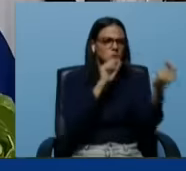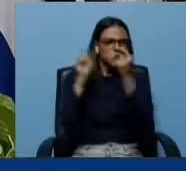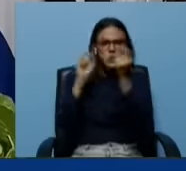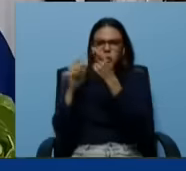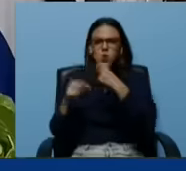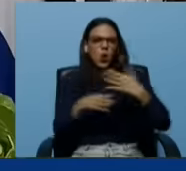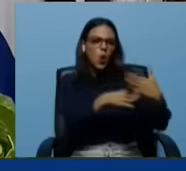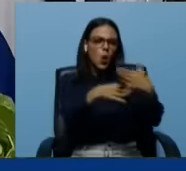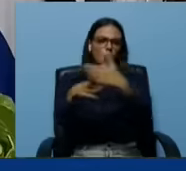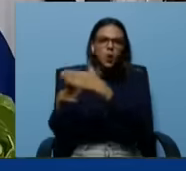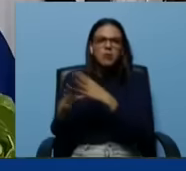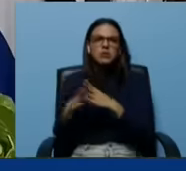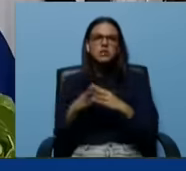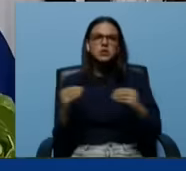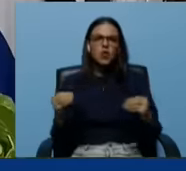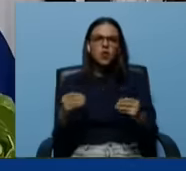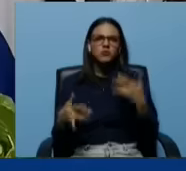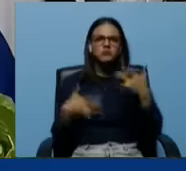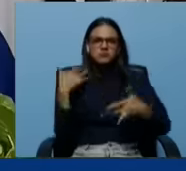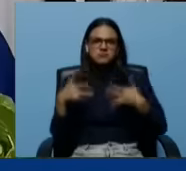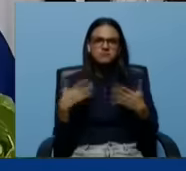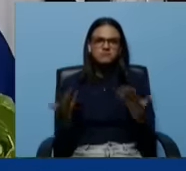compartíamos todo.